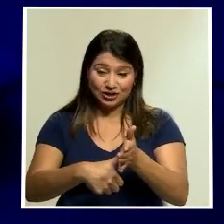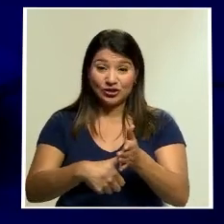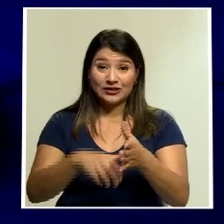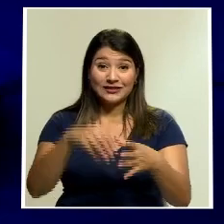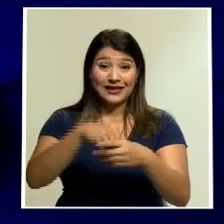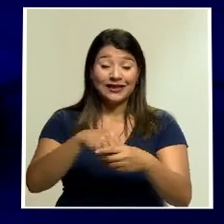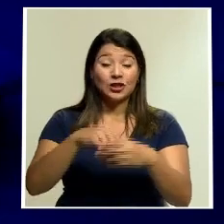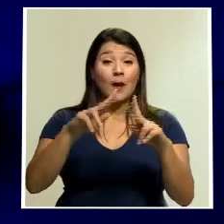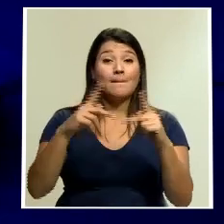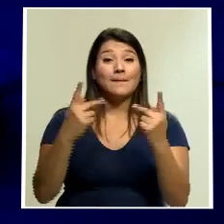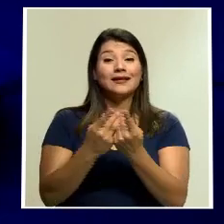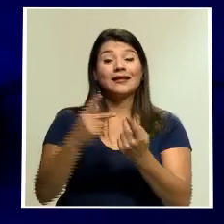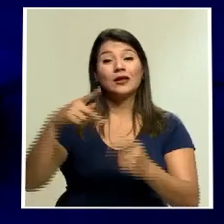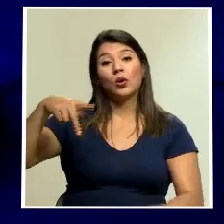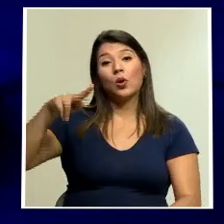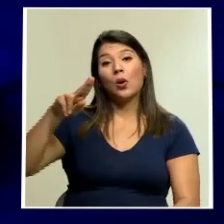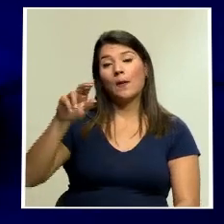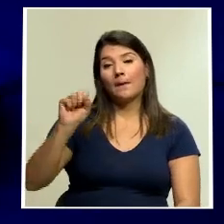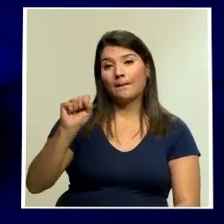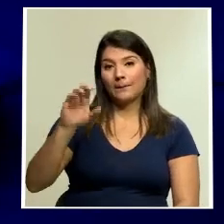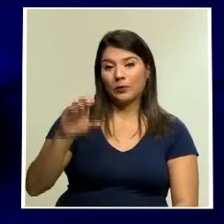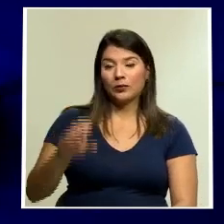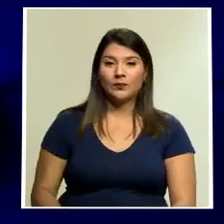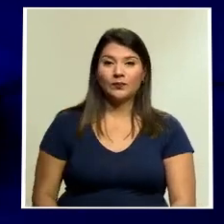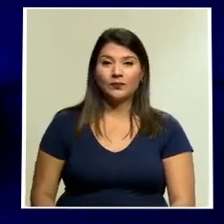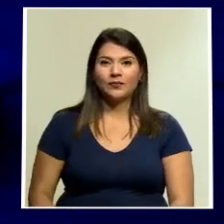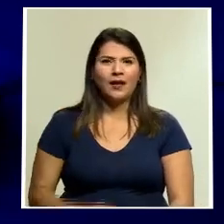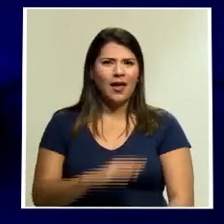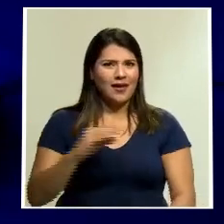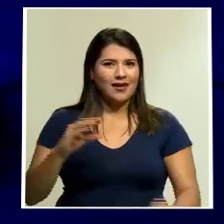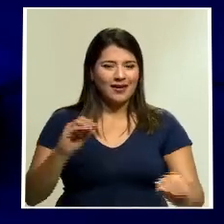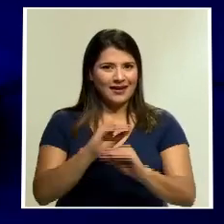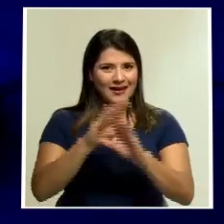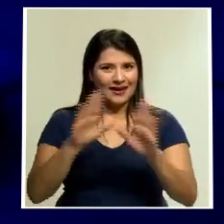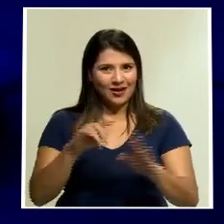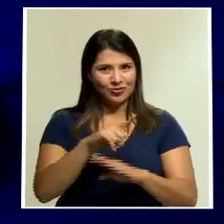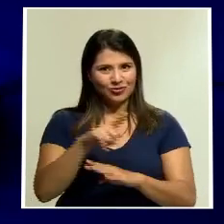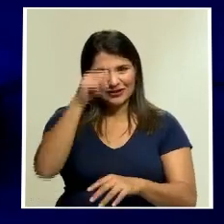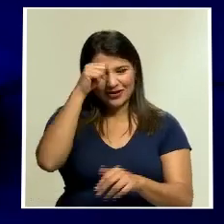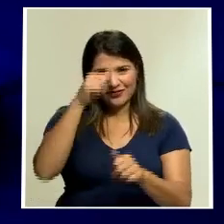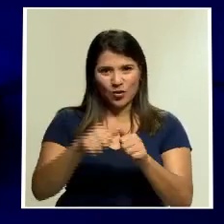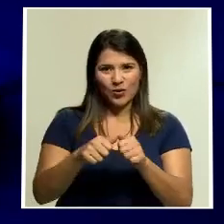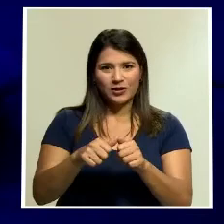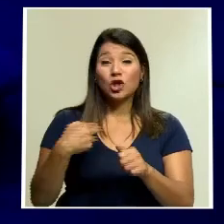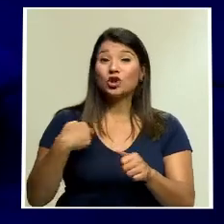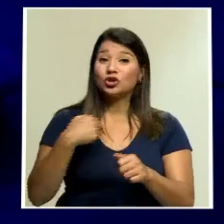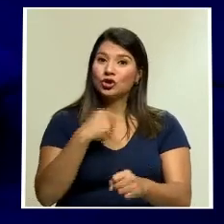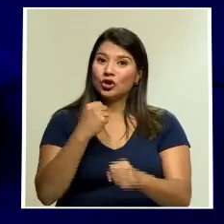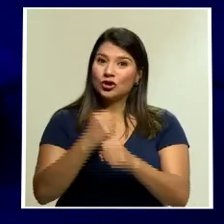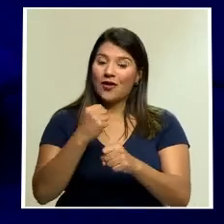interna del partido Unidad Social Cristiana. Y por supuesto, recuerde,